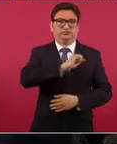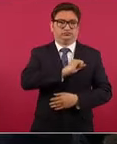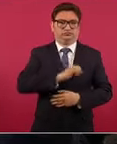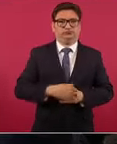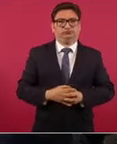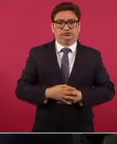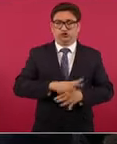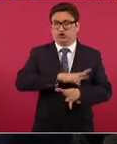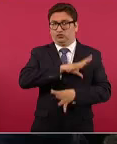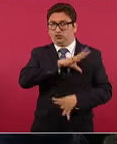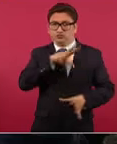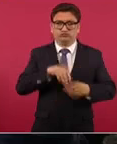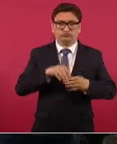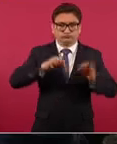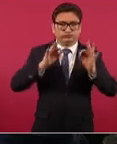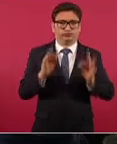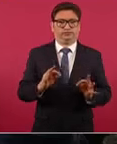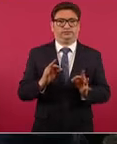completo